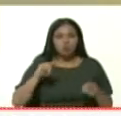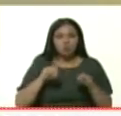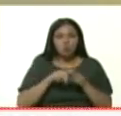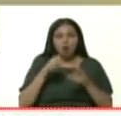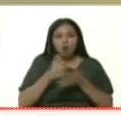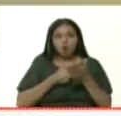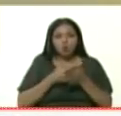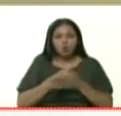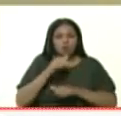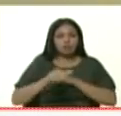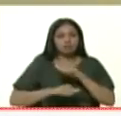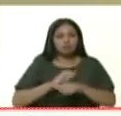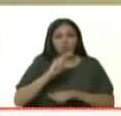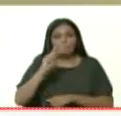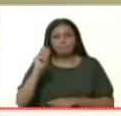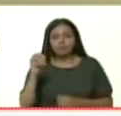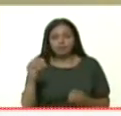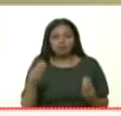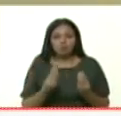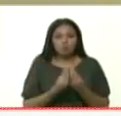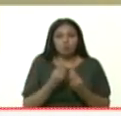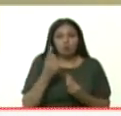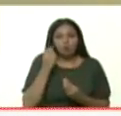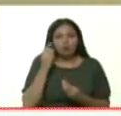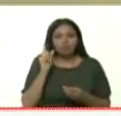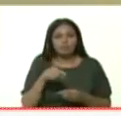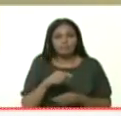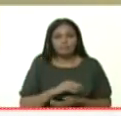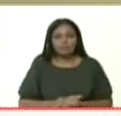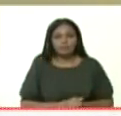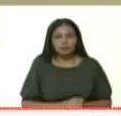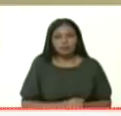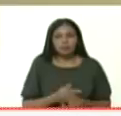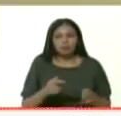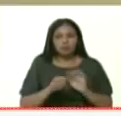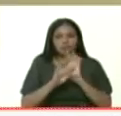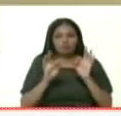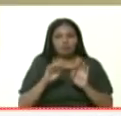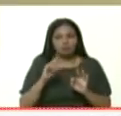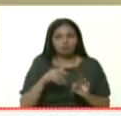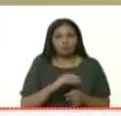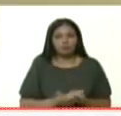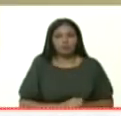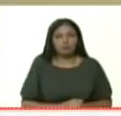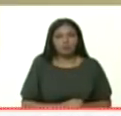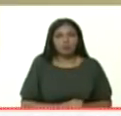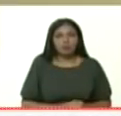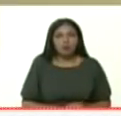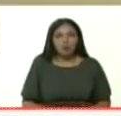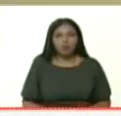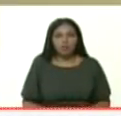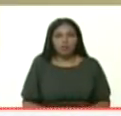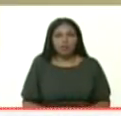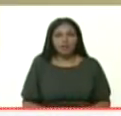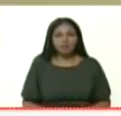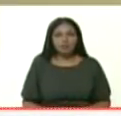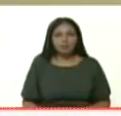siglo XX, junto a nuestra compañera María León, ¿dónde está María? Está en Trujillo.